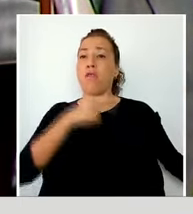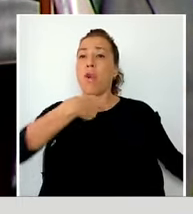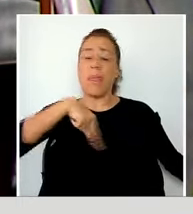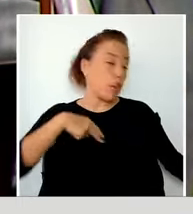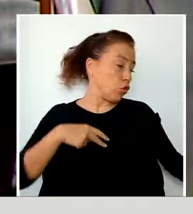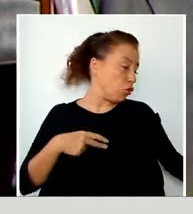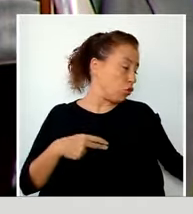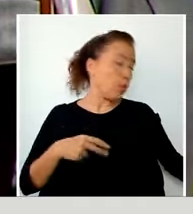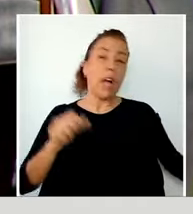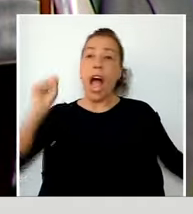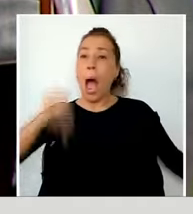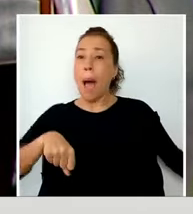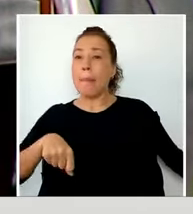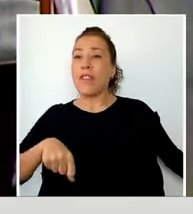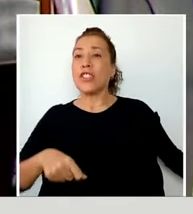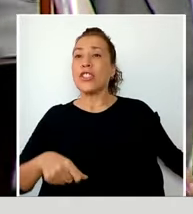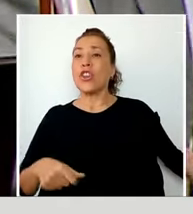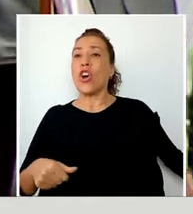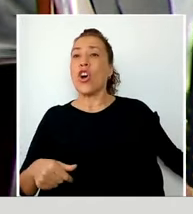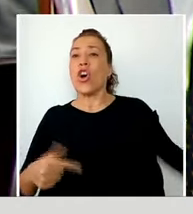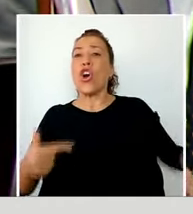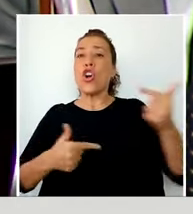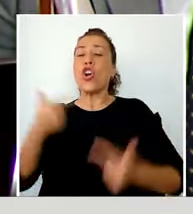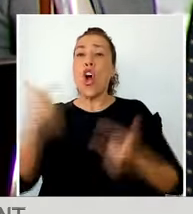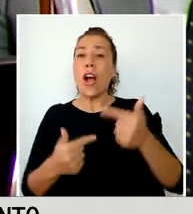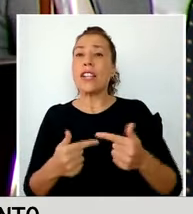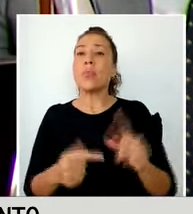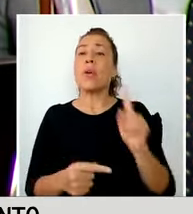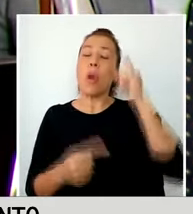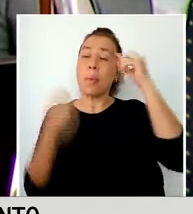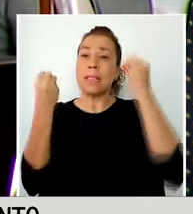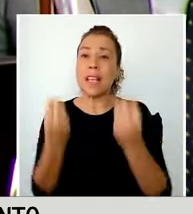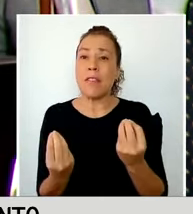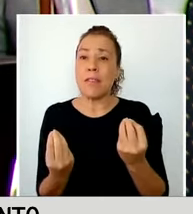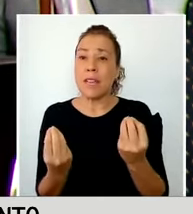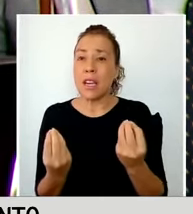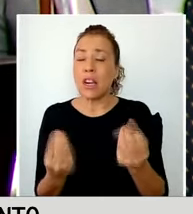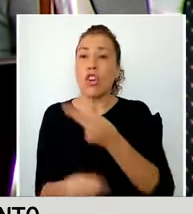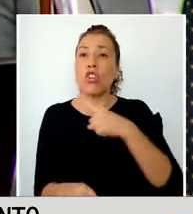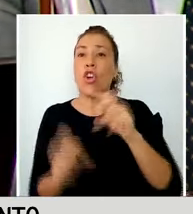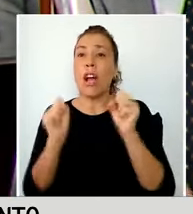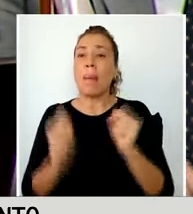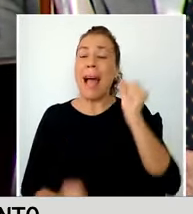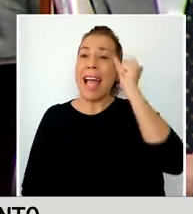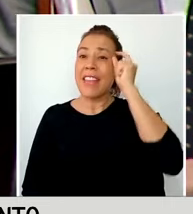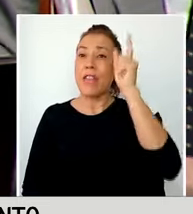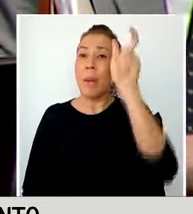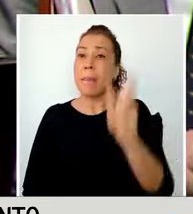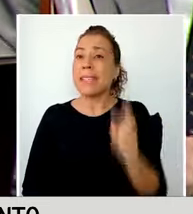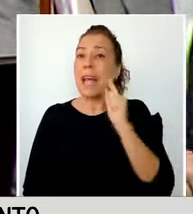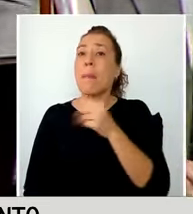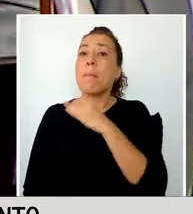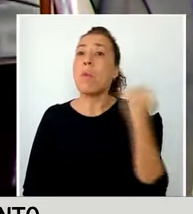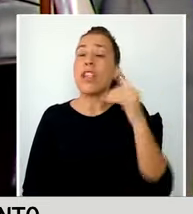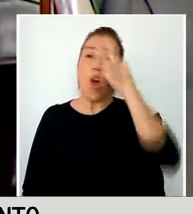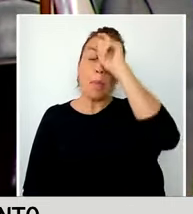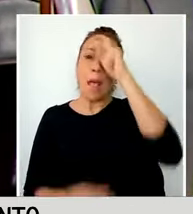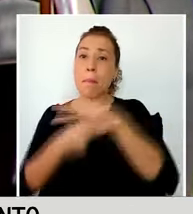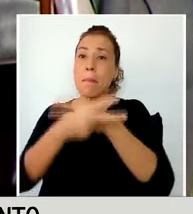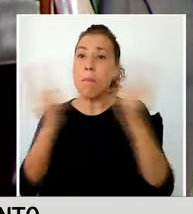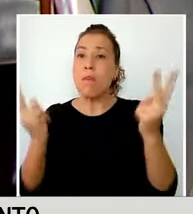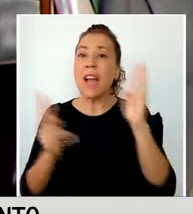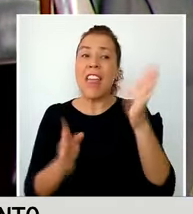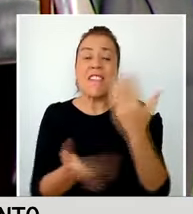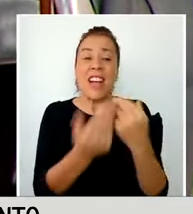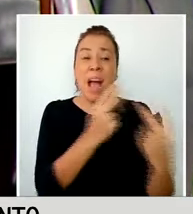de la política en Chile está por el piso porque no hay sentido común no somos capaces de entender que una persona que se está muriendo en un hospital público y que trasladarlo a